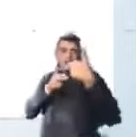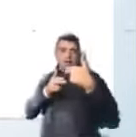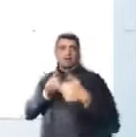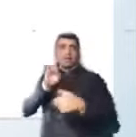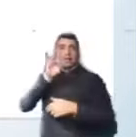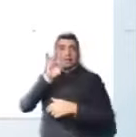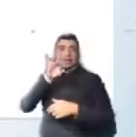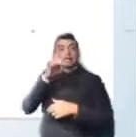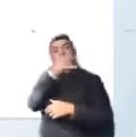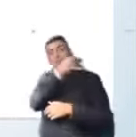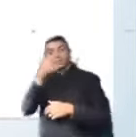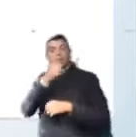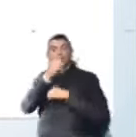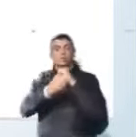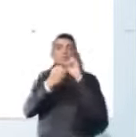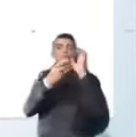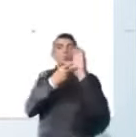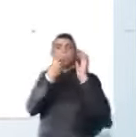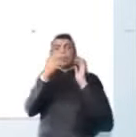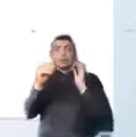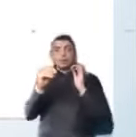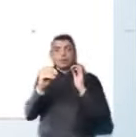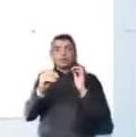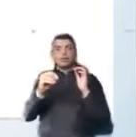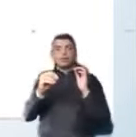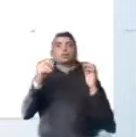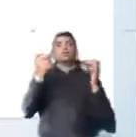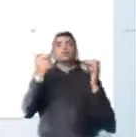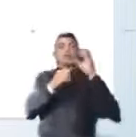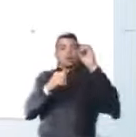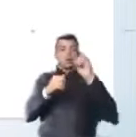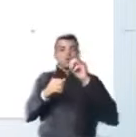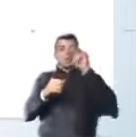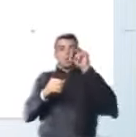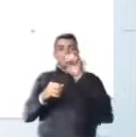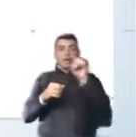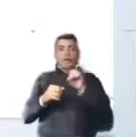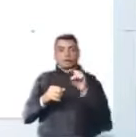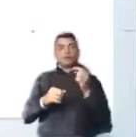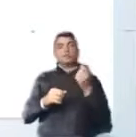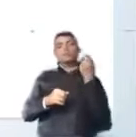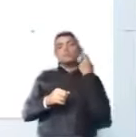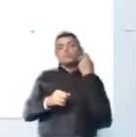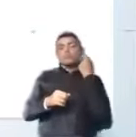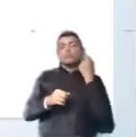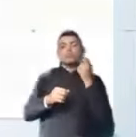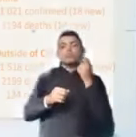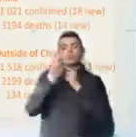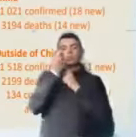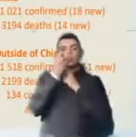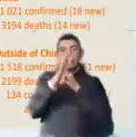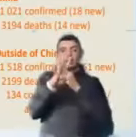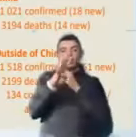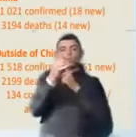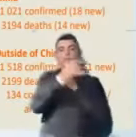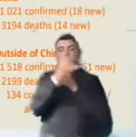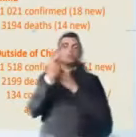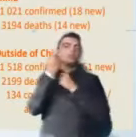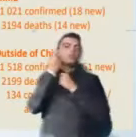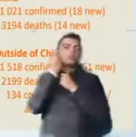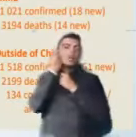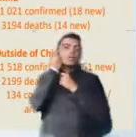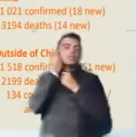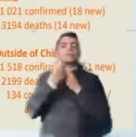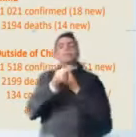2020, no había un reporte por parte de la OMS, este es el reporte más actualizado que tiene, del 14 de marzo del 2020, en el cual